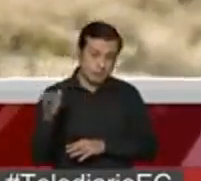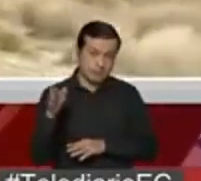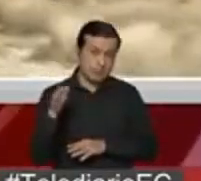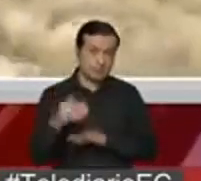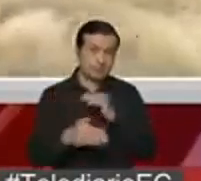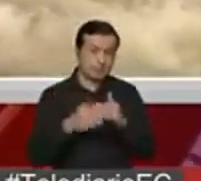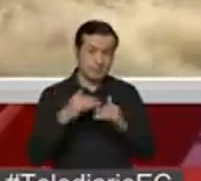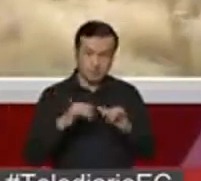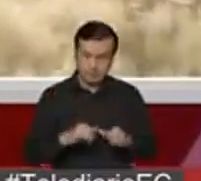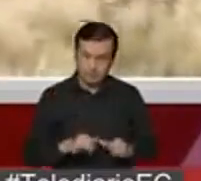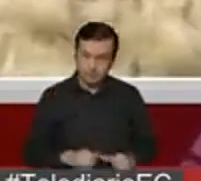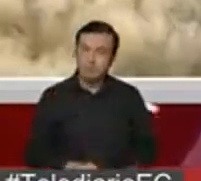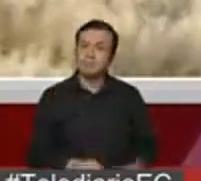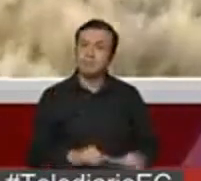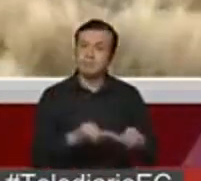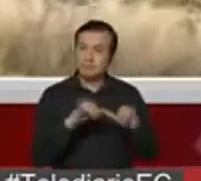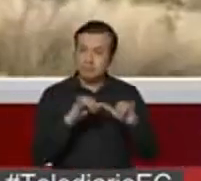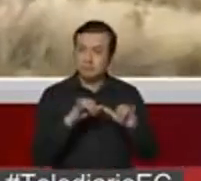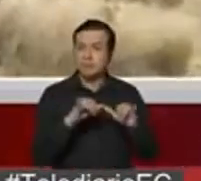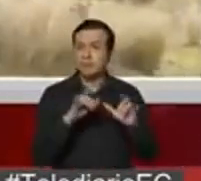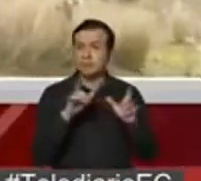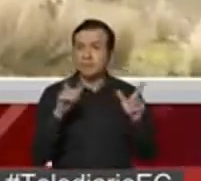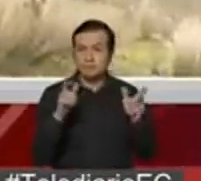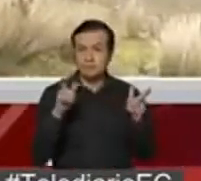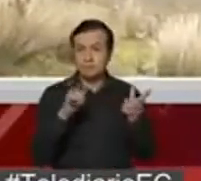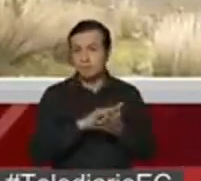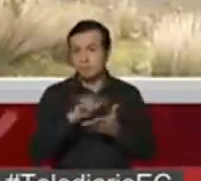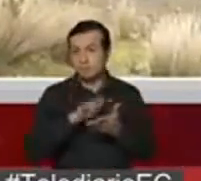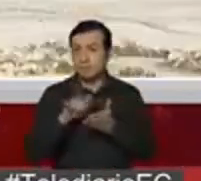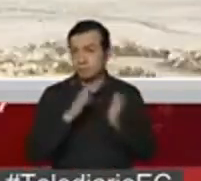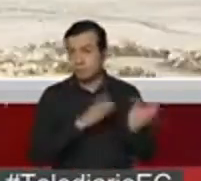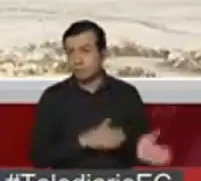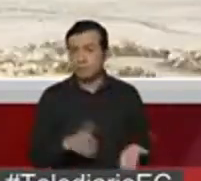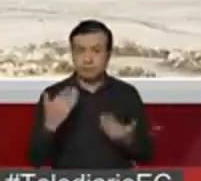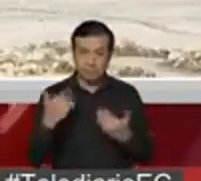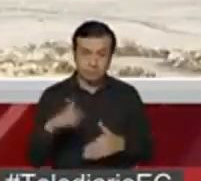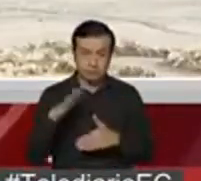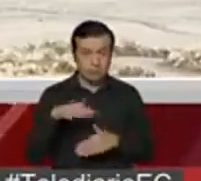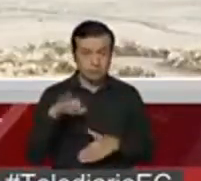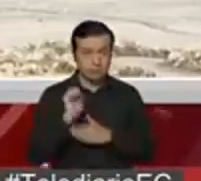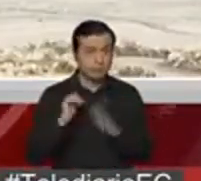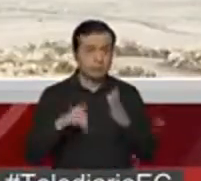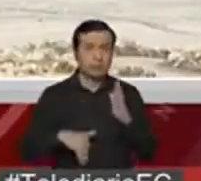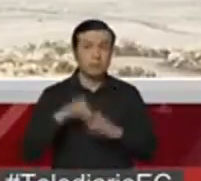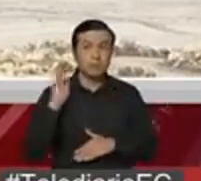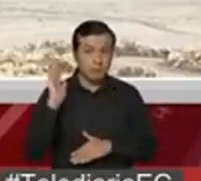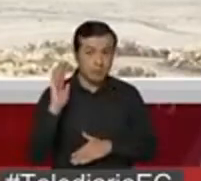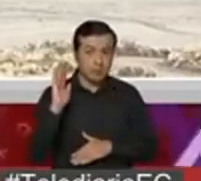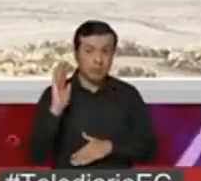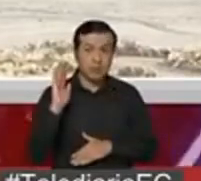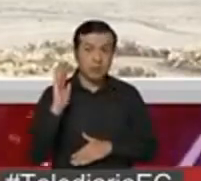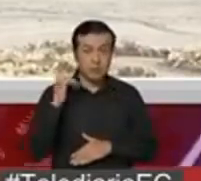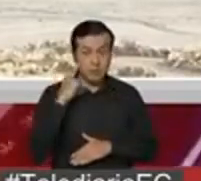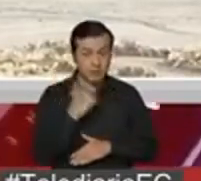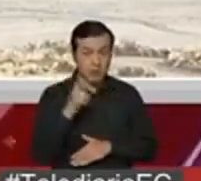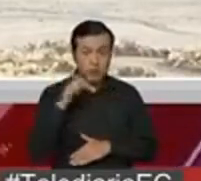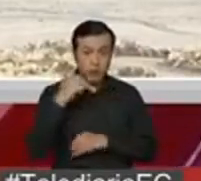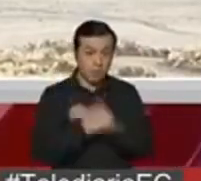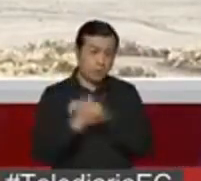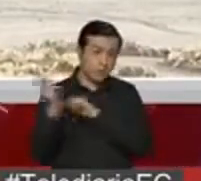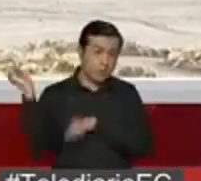sigan manteniendo las restricciones de viaje, las restricciones para ingreso al país, especialmente el APU, yo veo difícil que exista